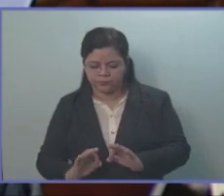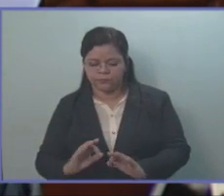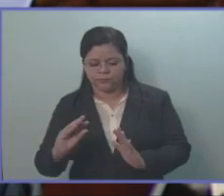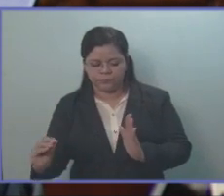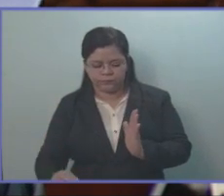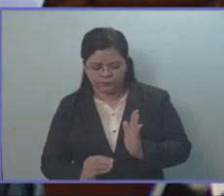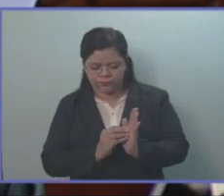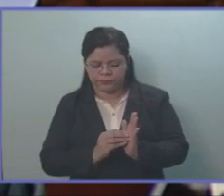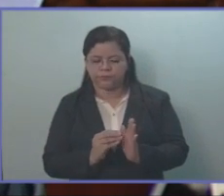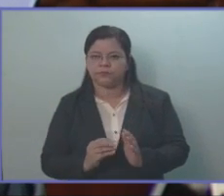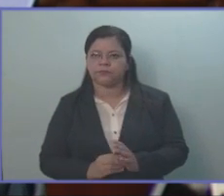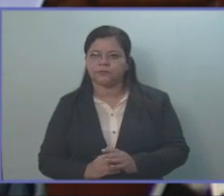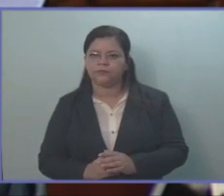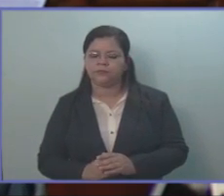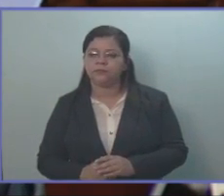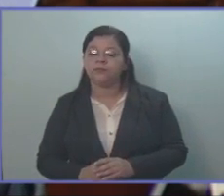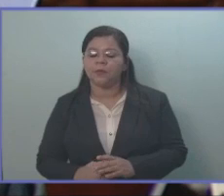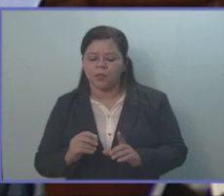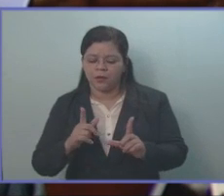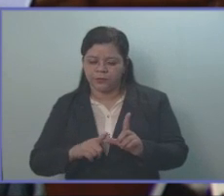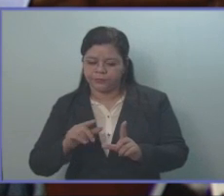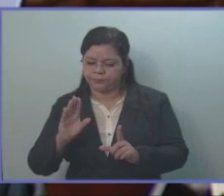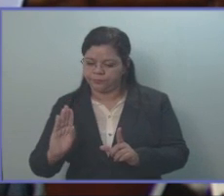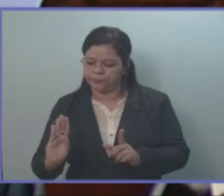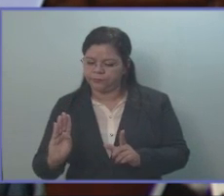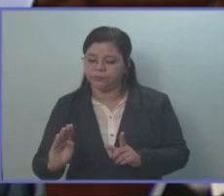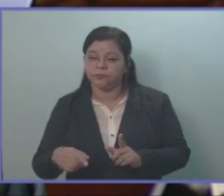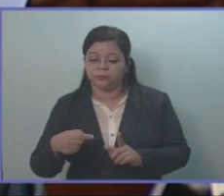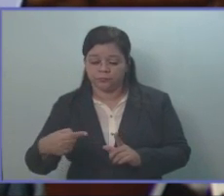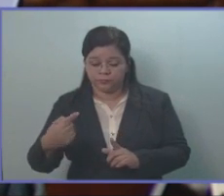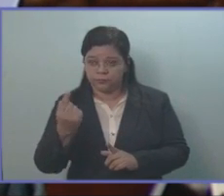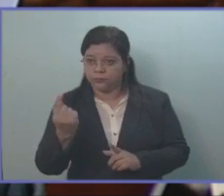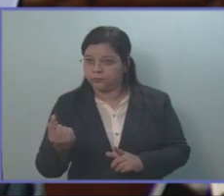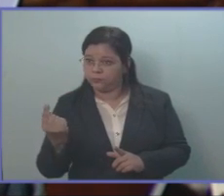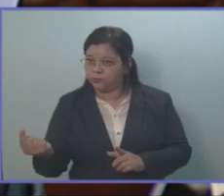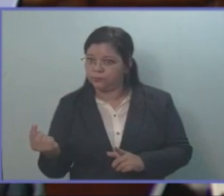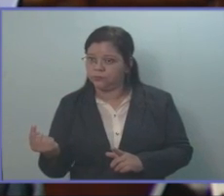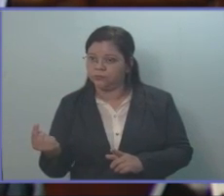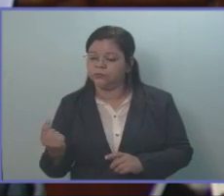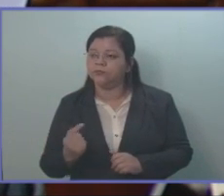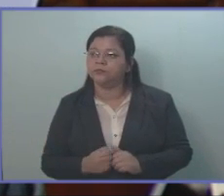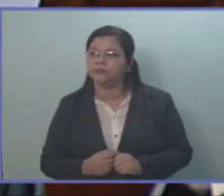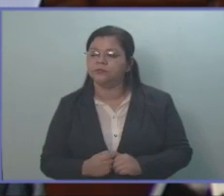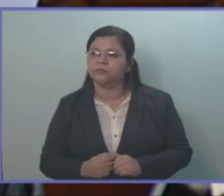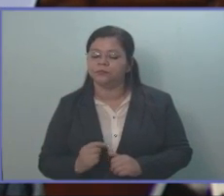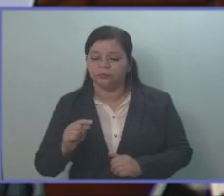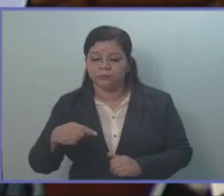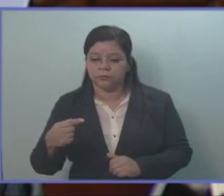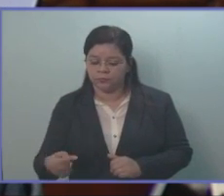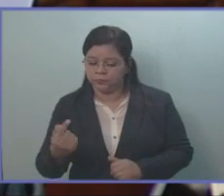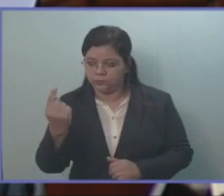manera. B. Cuando al funcionario se haya decretado